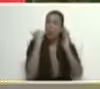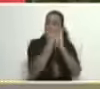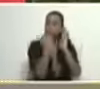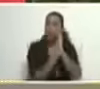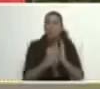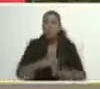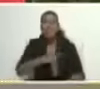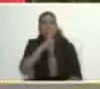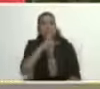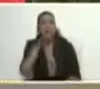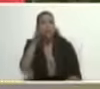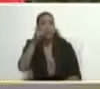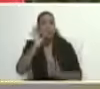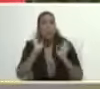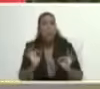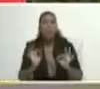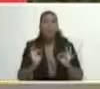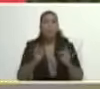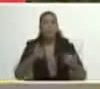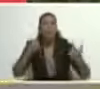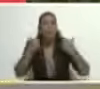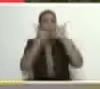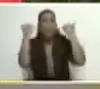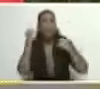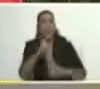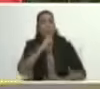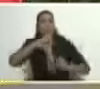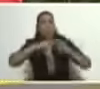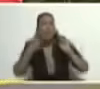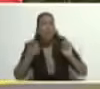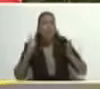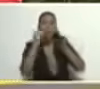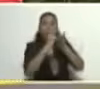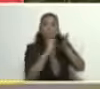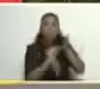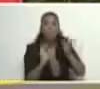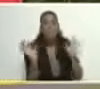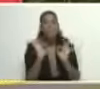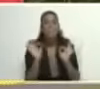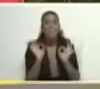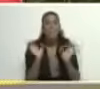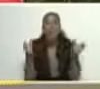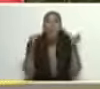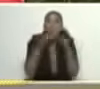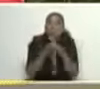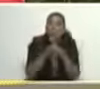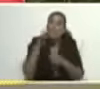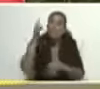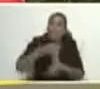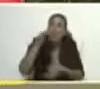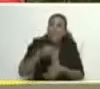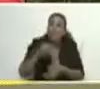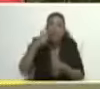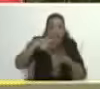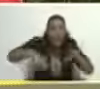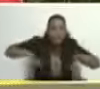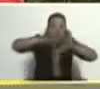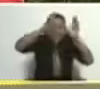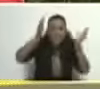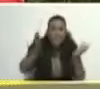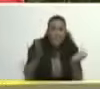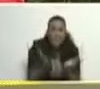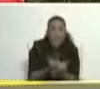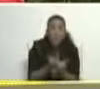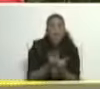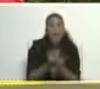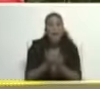desafíos presentes, así como las soluciones a esos desafíos. Pero no hay ninguna organización en realidad en este hemisferio